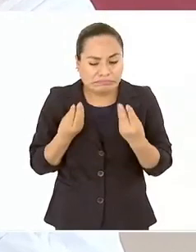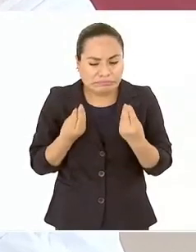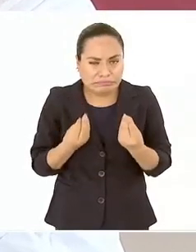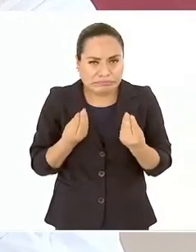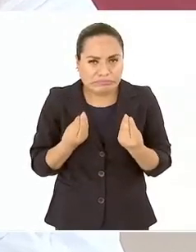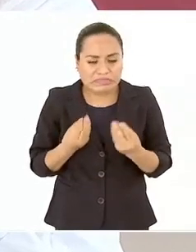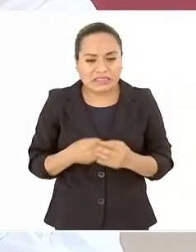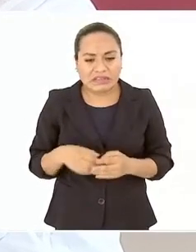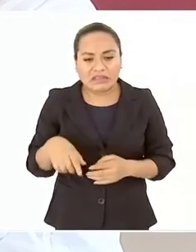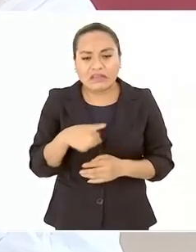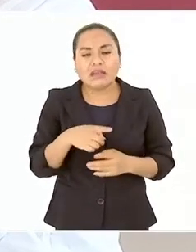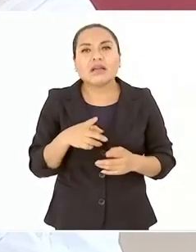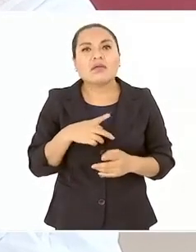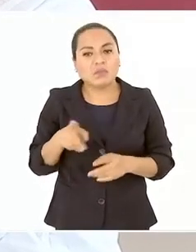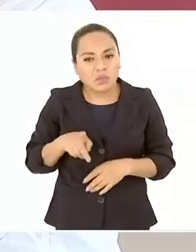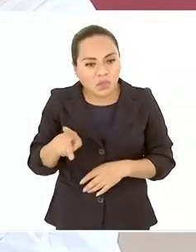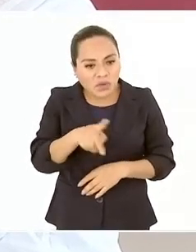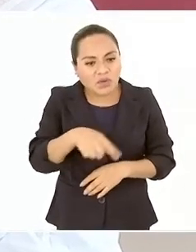mucho que era del pueblo,